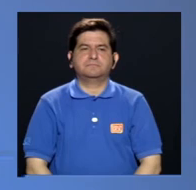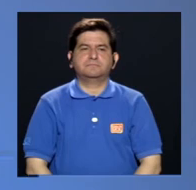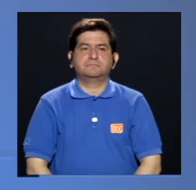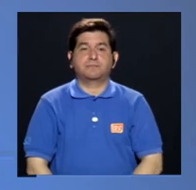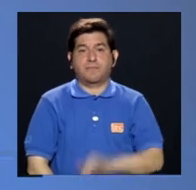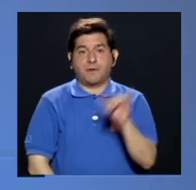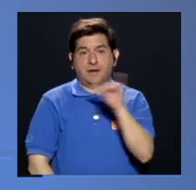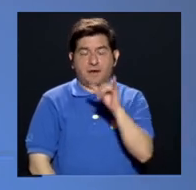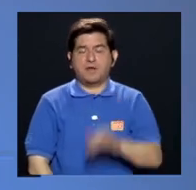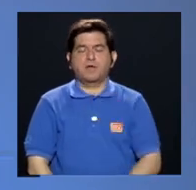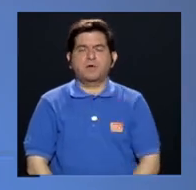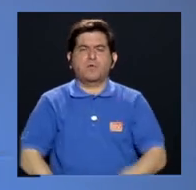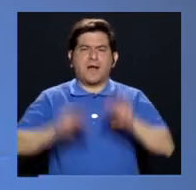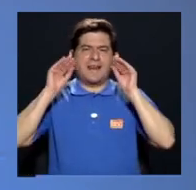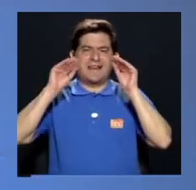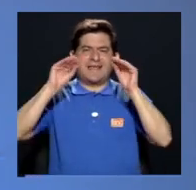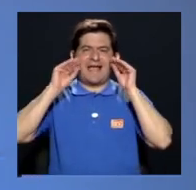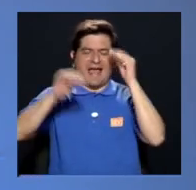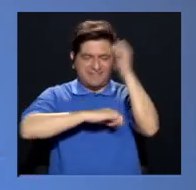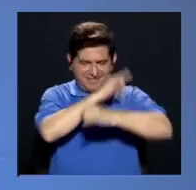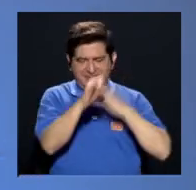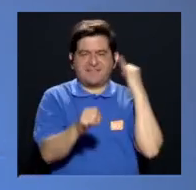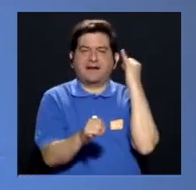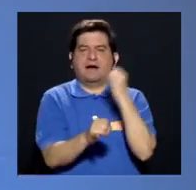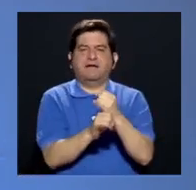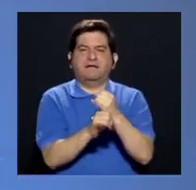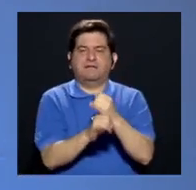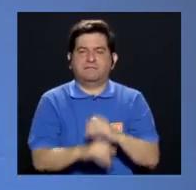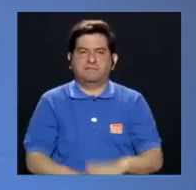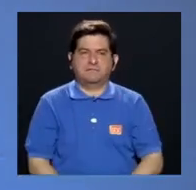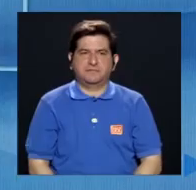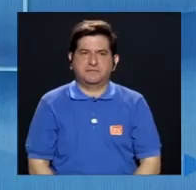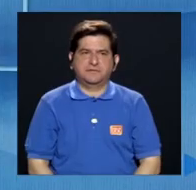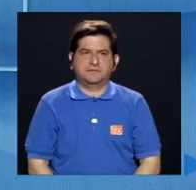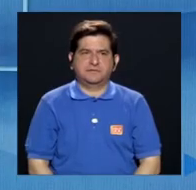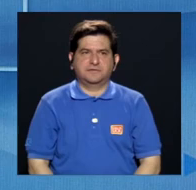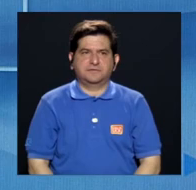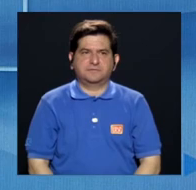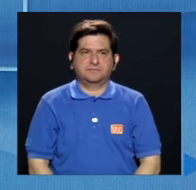También las cátedras internacionales han